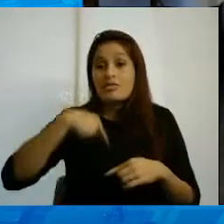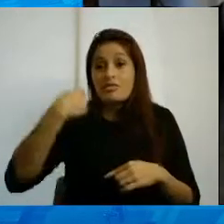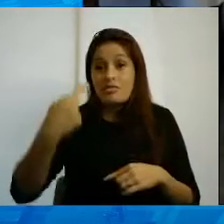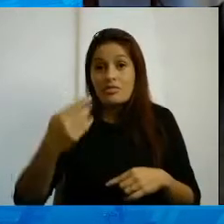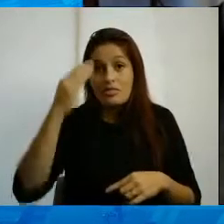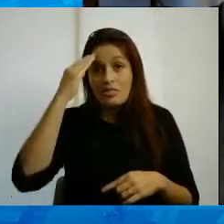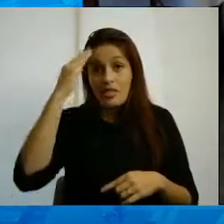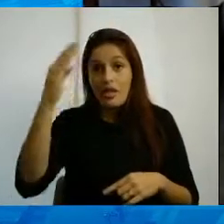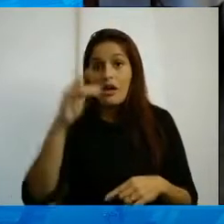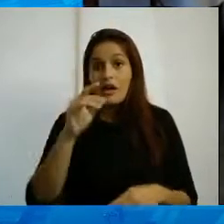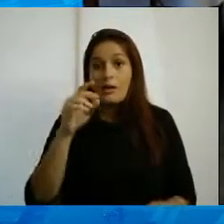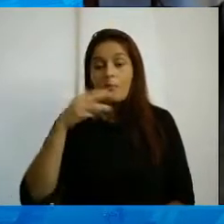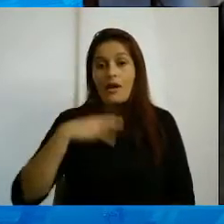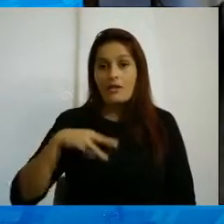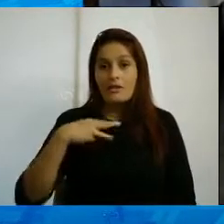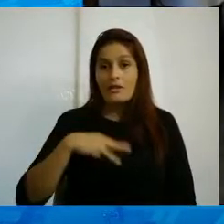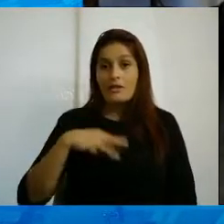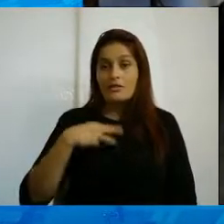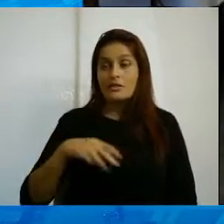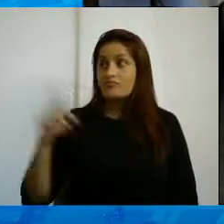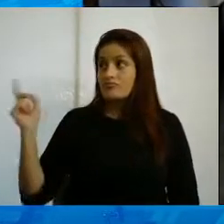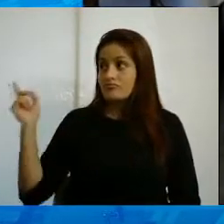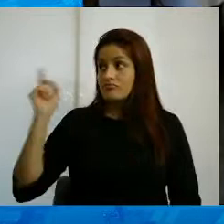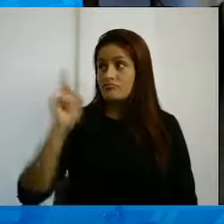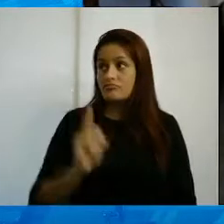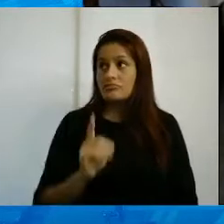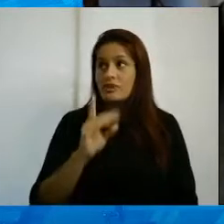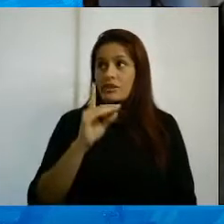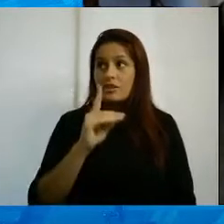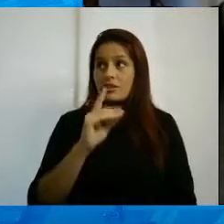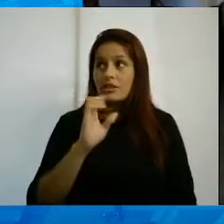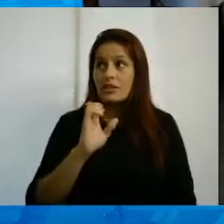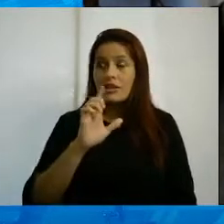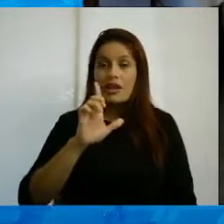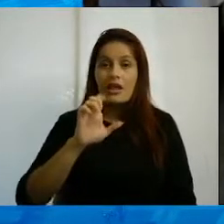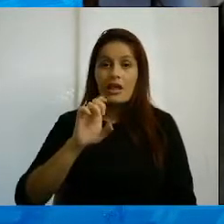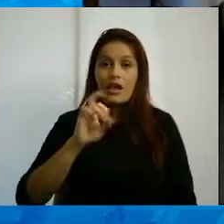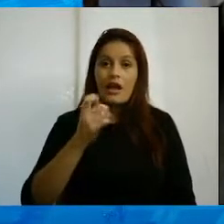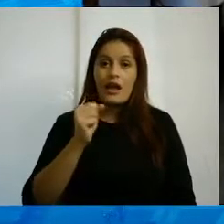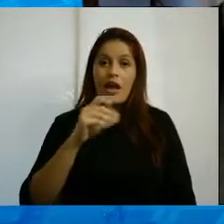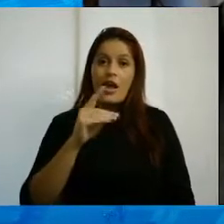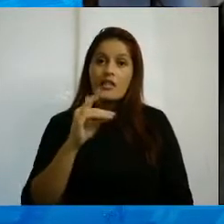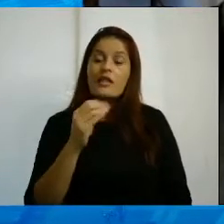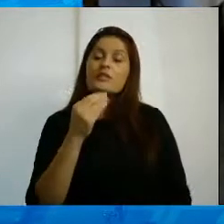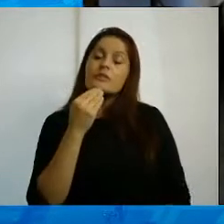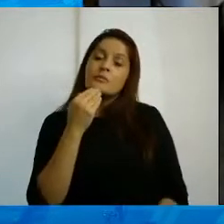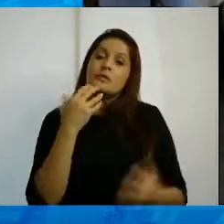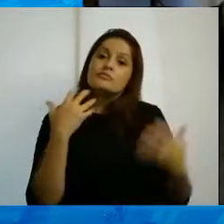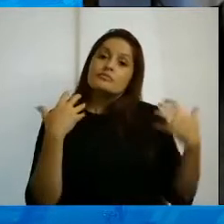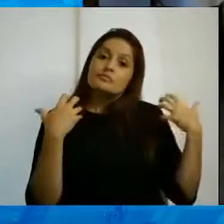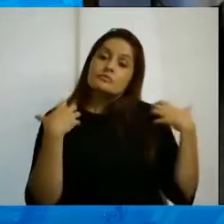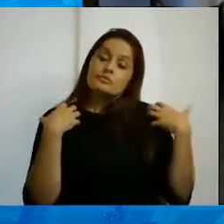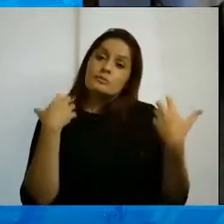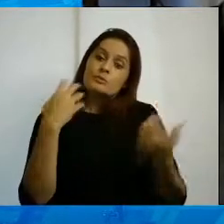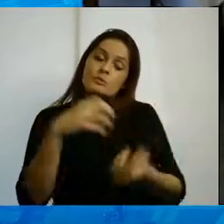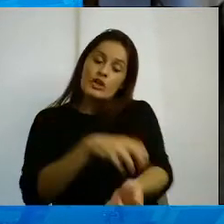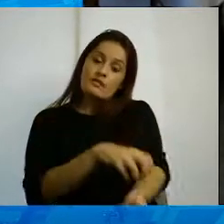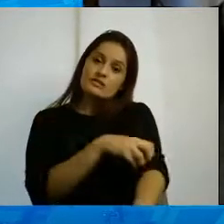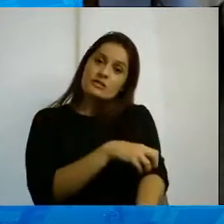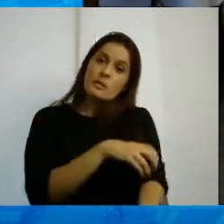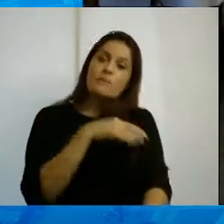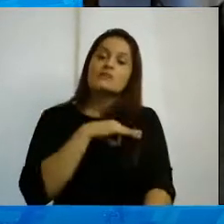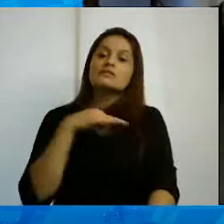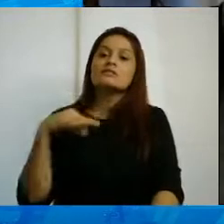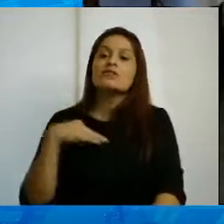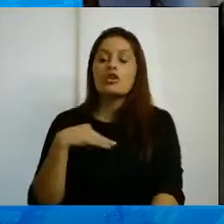hora, nos reunimos con la delegada, estaba la encargada provincial de Vialidad del Ministerio de Obras Públicas,